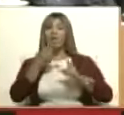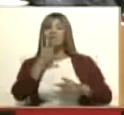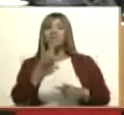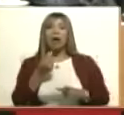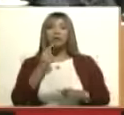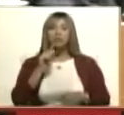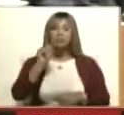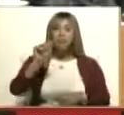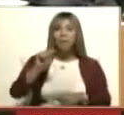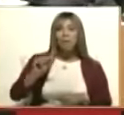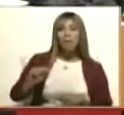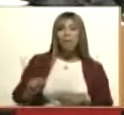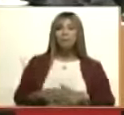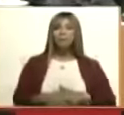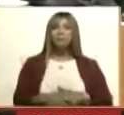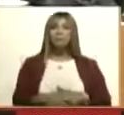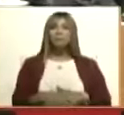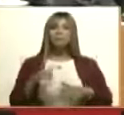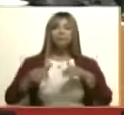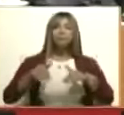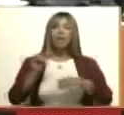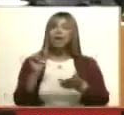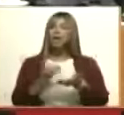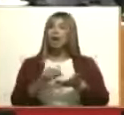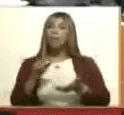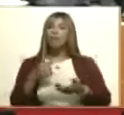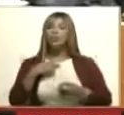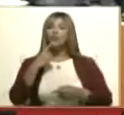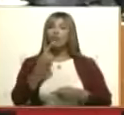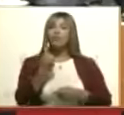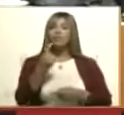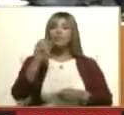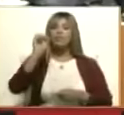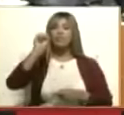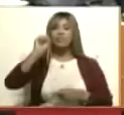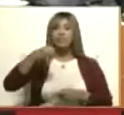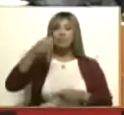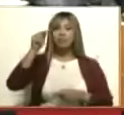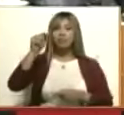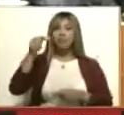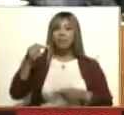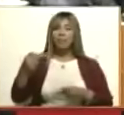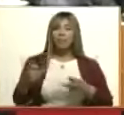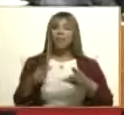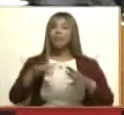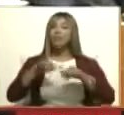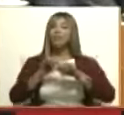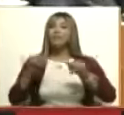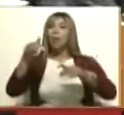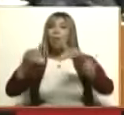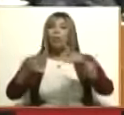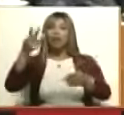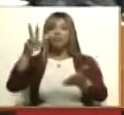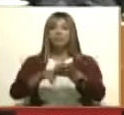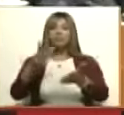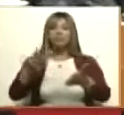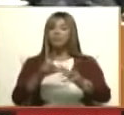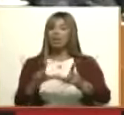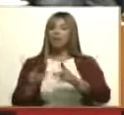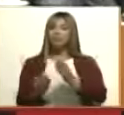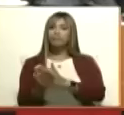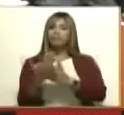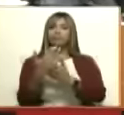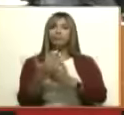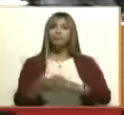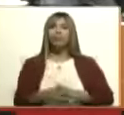facilidad de esa votación. Tú le das sí a las 5 preguntas y luego le das votar y ya lograste. Es fácil,